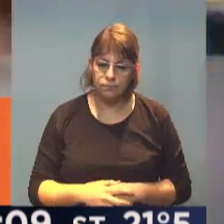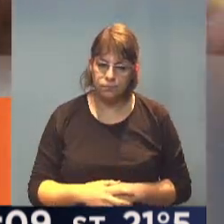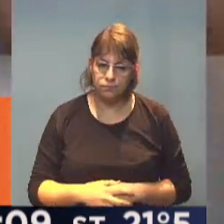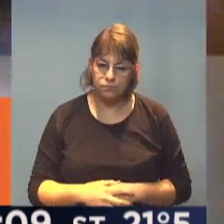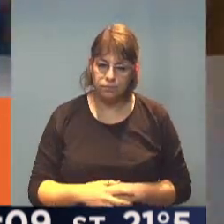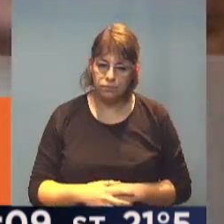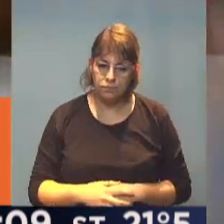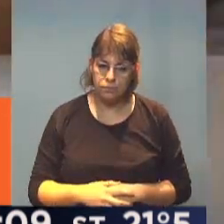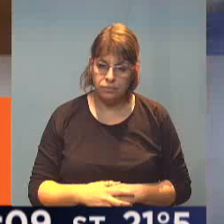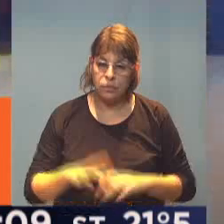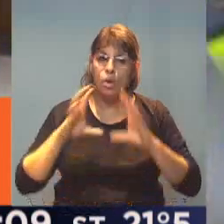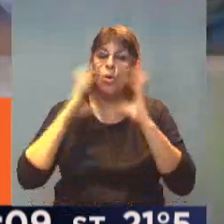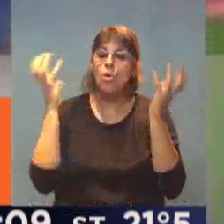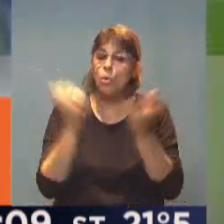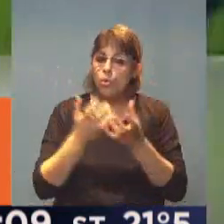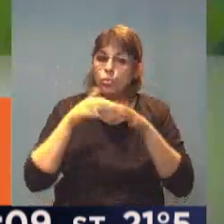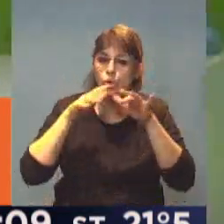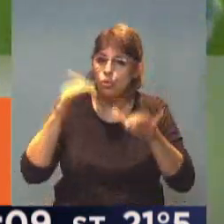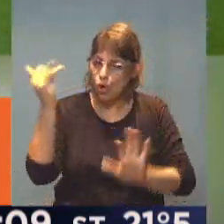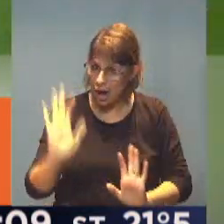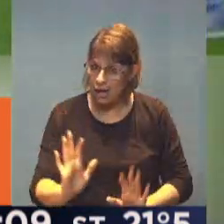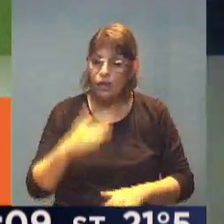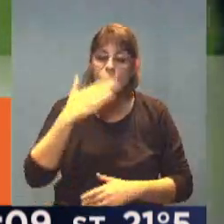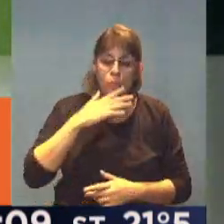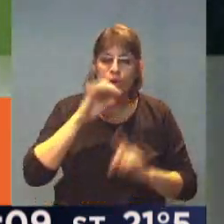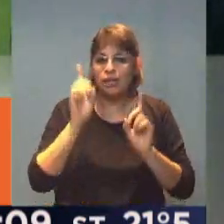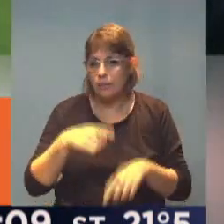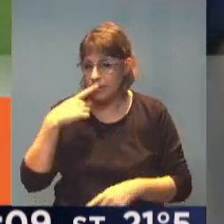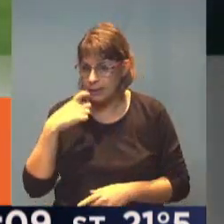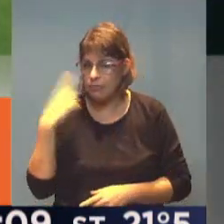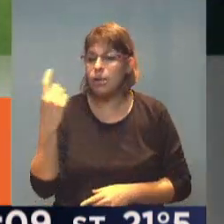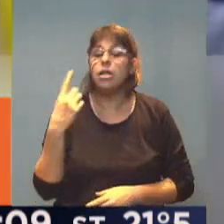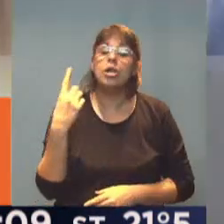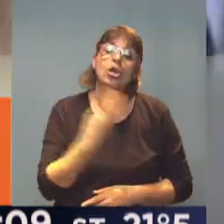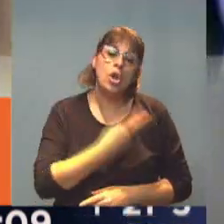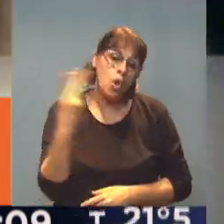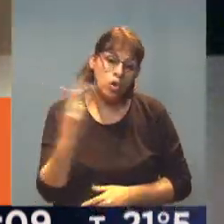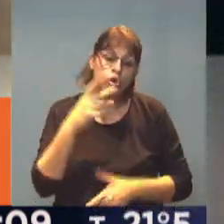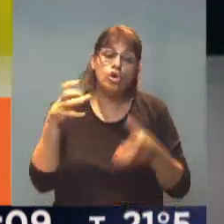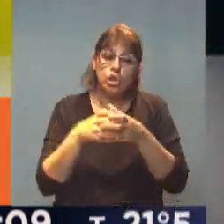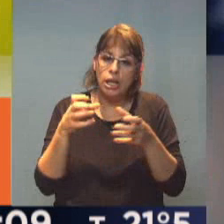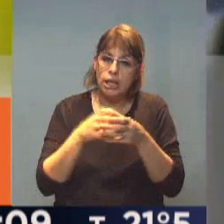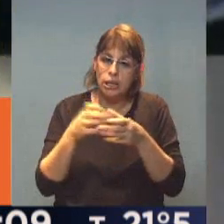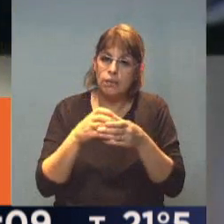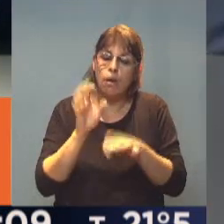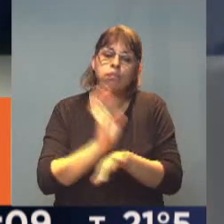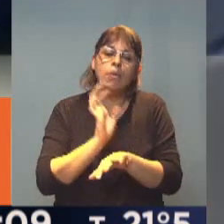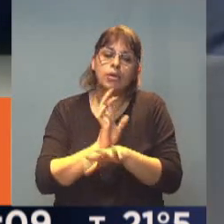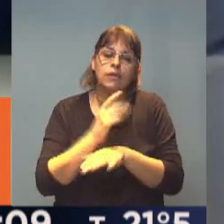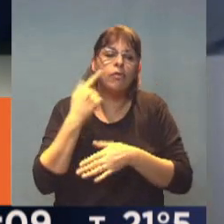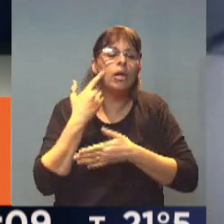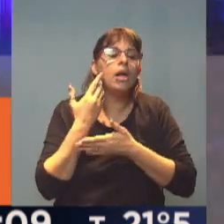extraordinaria repercusión internacional que tienen tanto Boca como River. Indudablemente, grandes embajadores de la